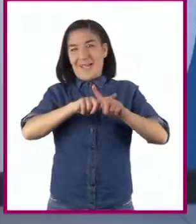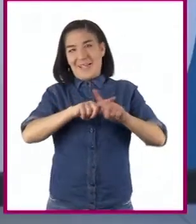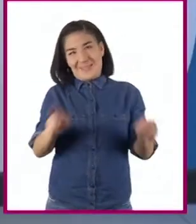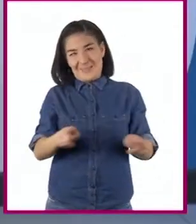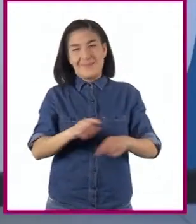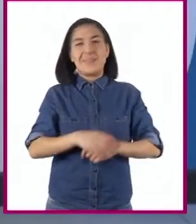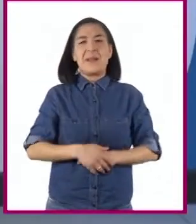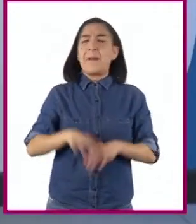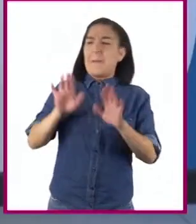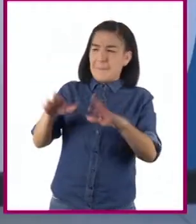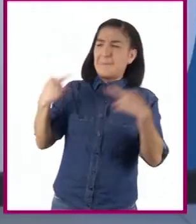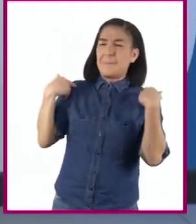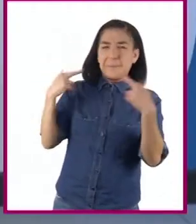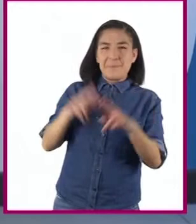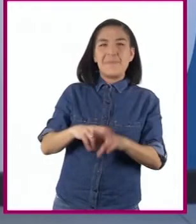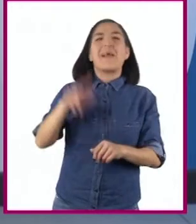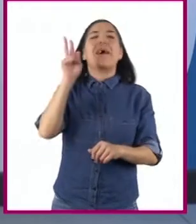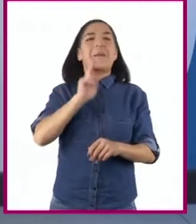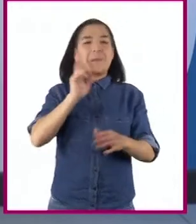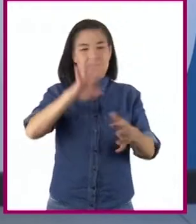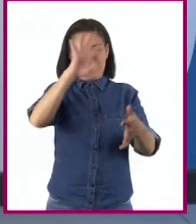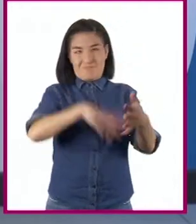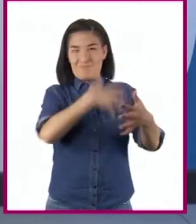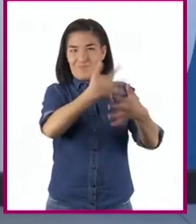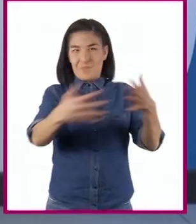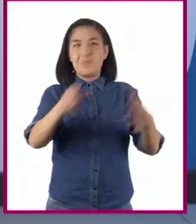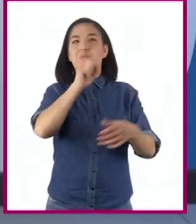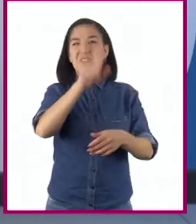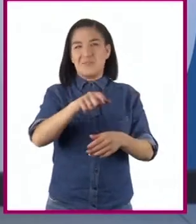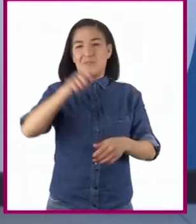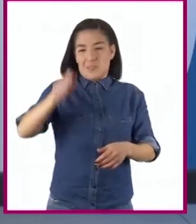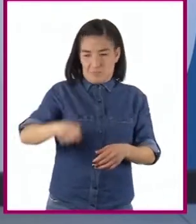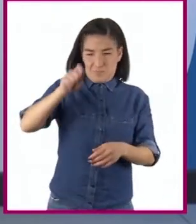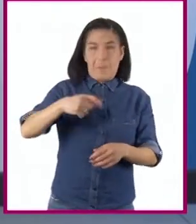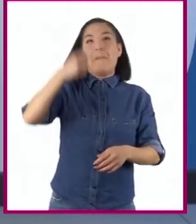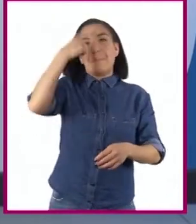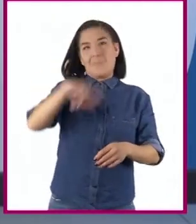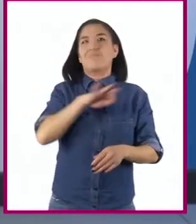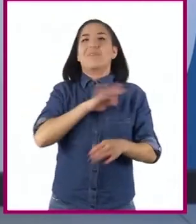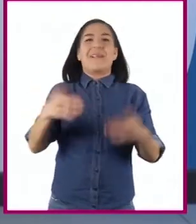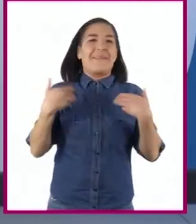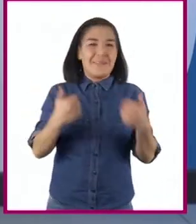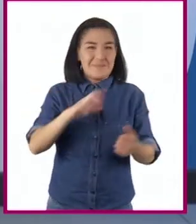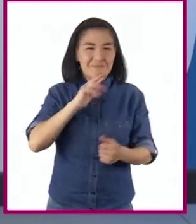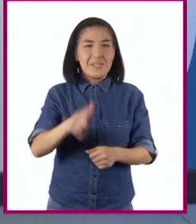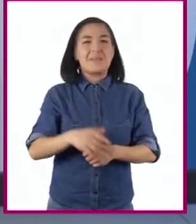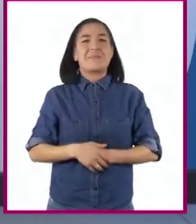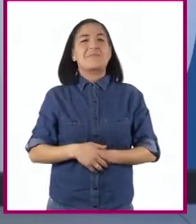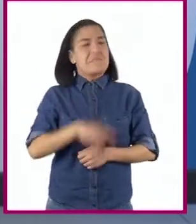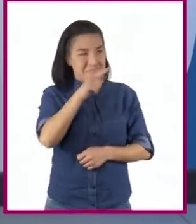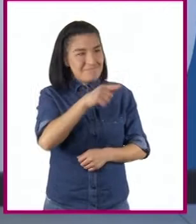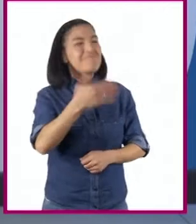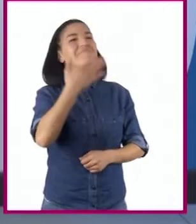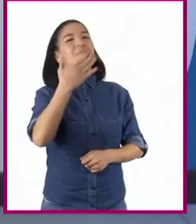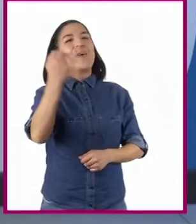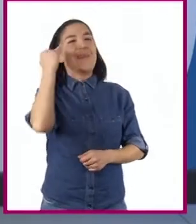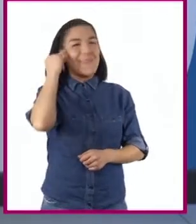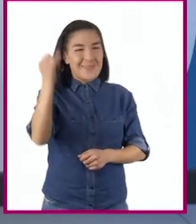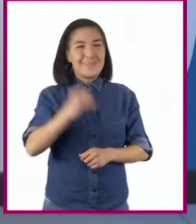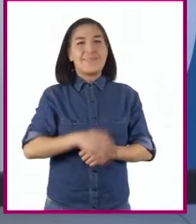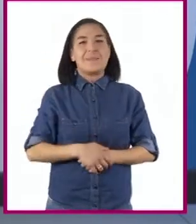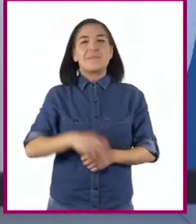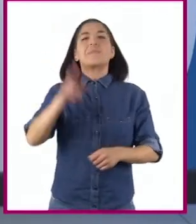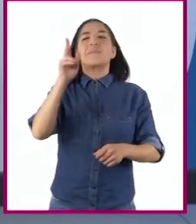¿le parece bien si hacemos el diagrama de cuerpo libre del yo-yo para entenderlo mejor? Excelente idea. Primero